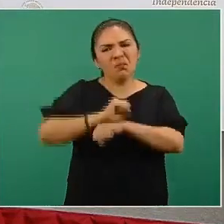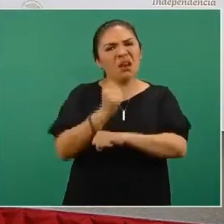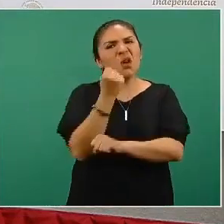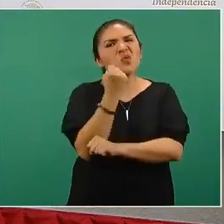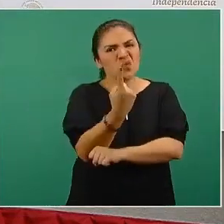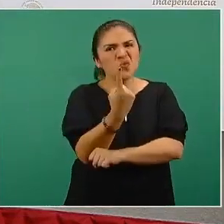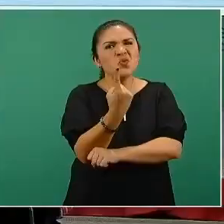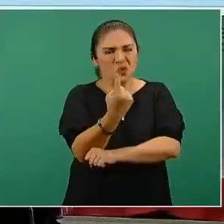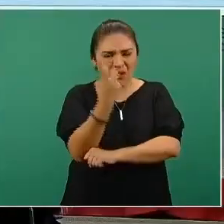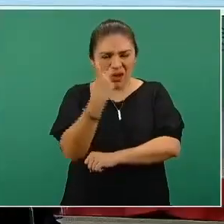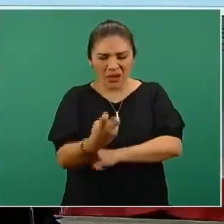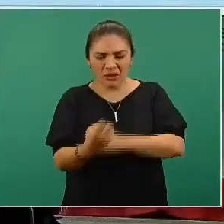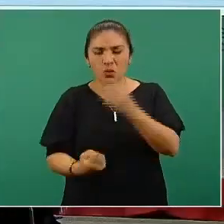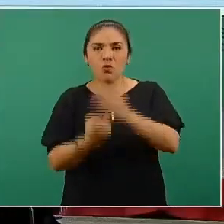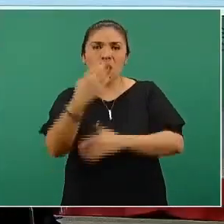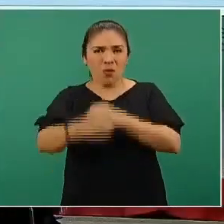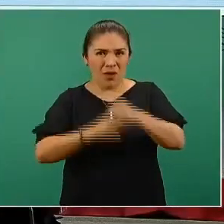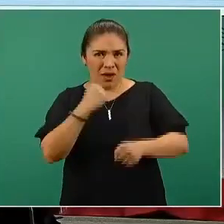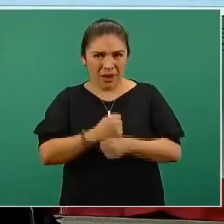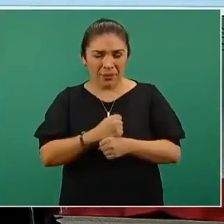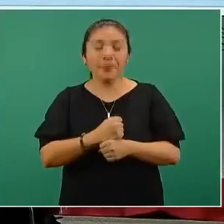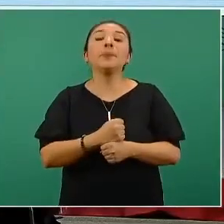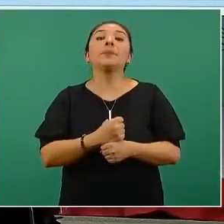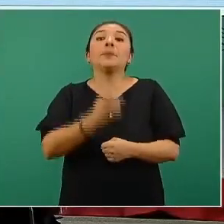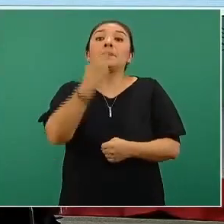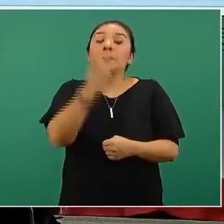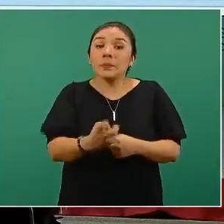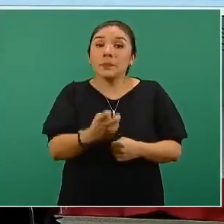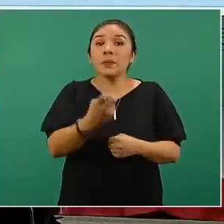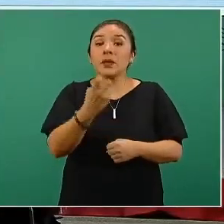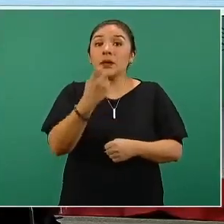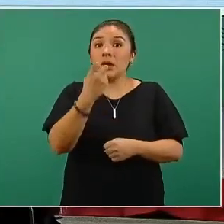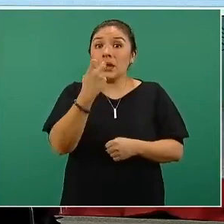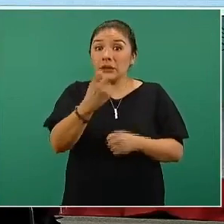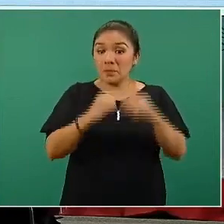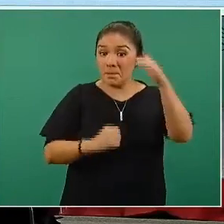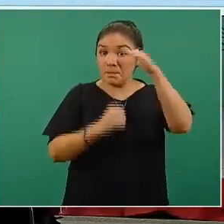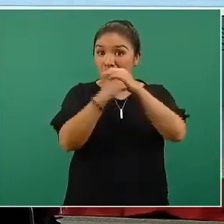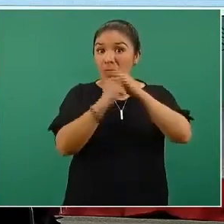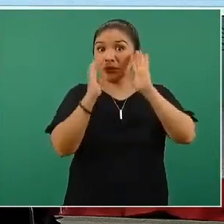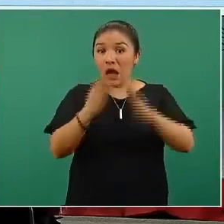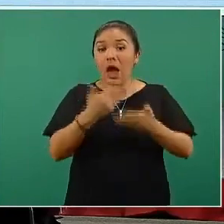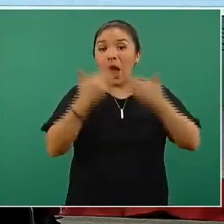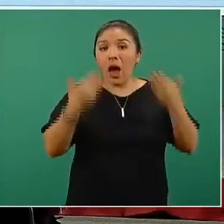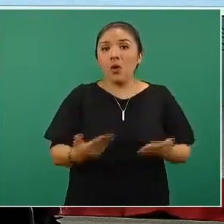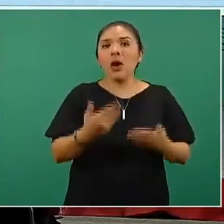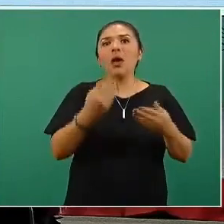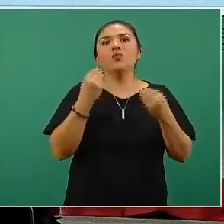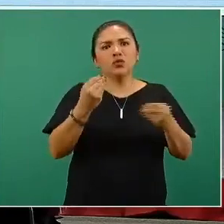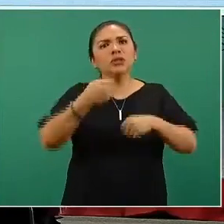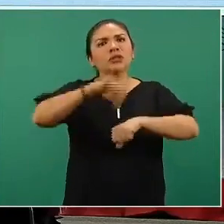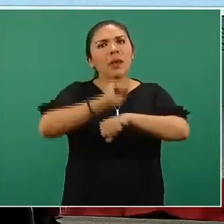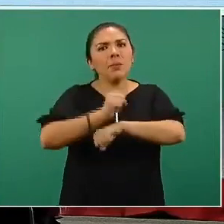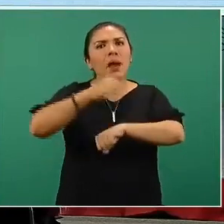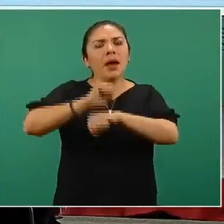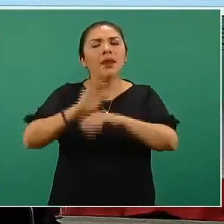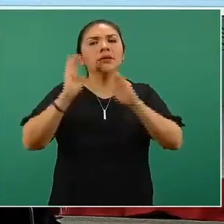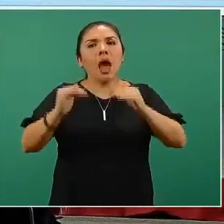1 de este año, y a partir de esa semana ya llevamos varias semanas en